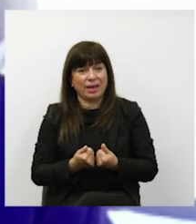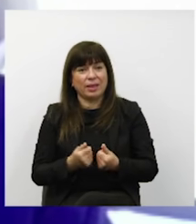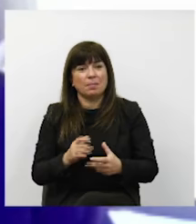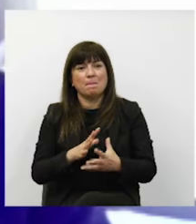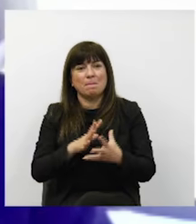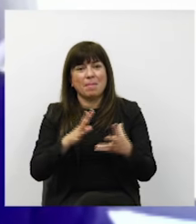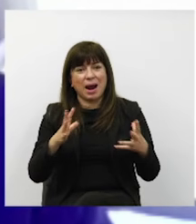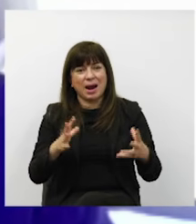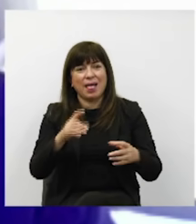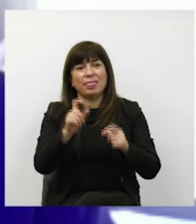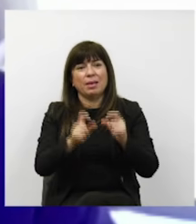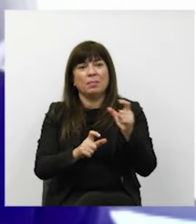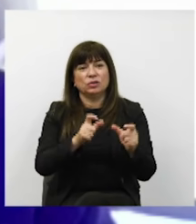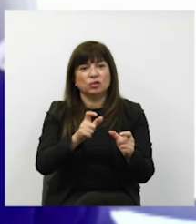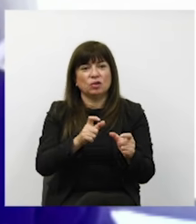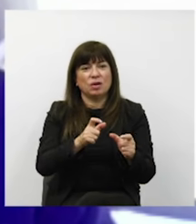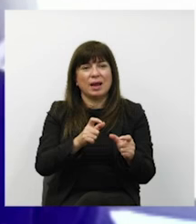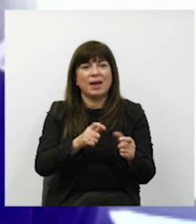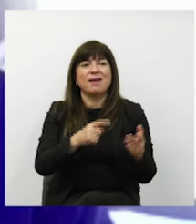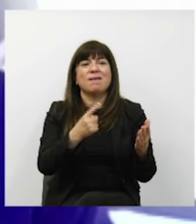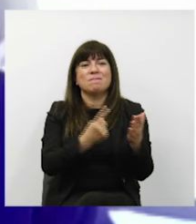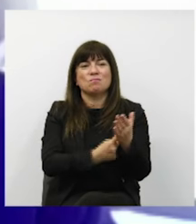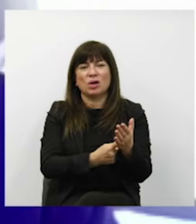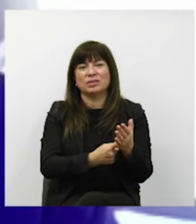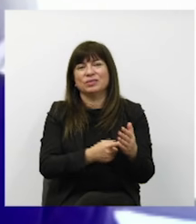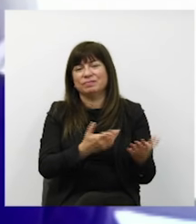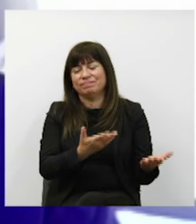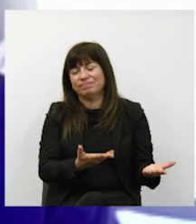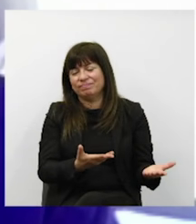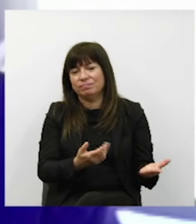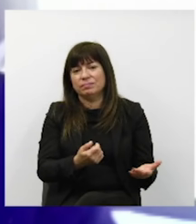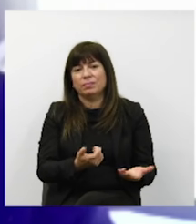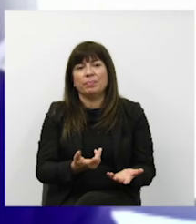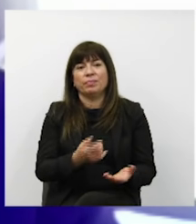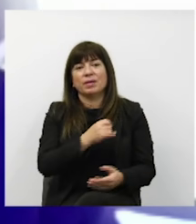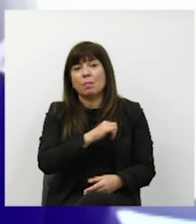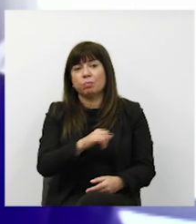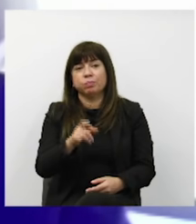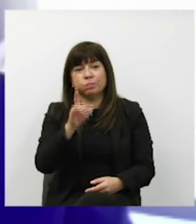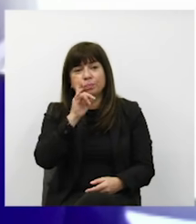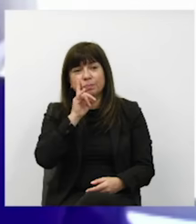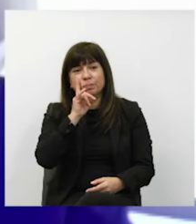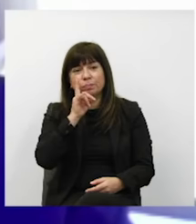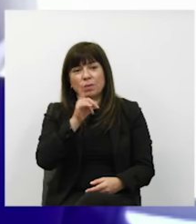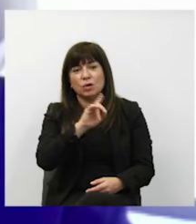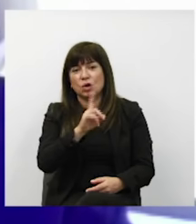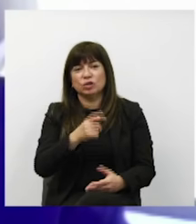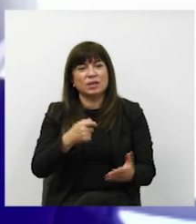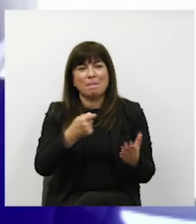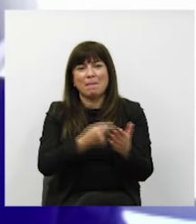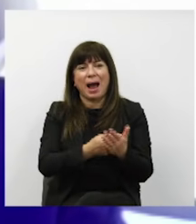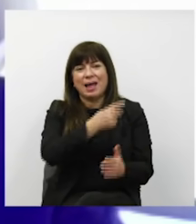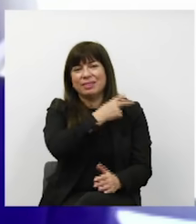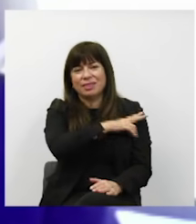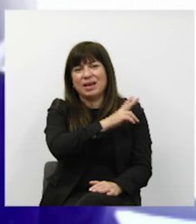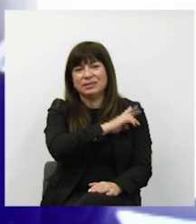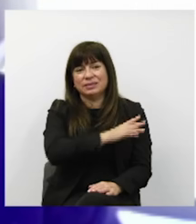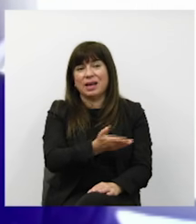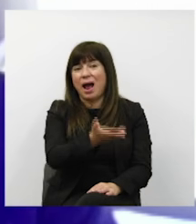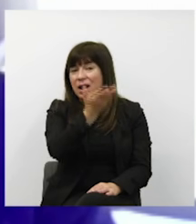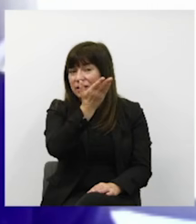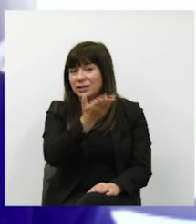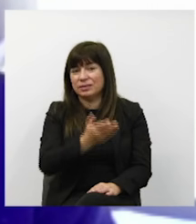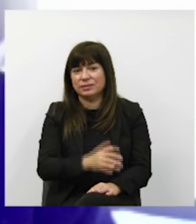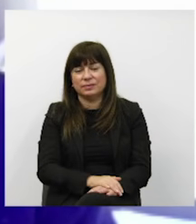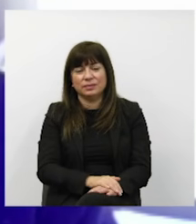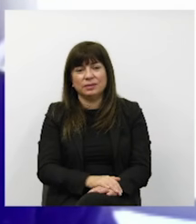personas queda capturada por el impuesto a la renta. El gran problema que nosotros tenemos es que no se pagan las tasas altas. Yo ni siquiera